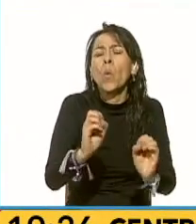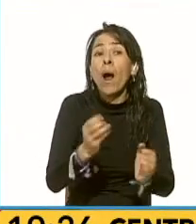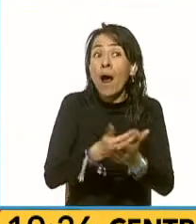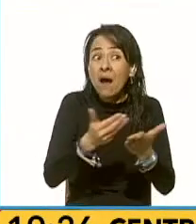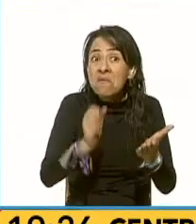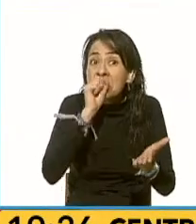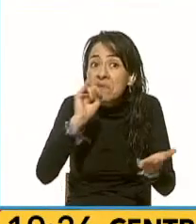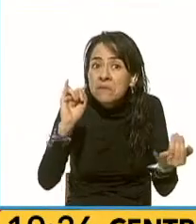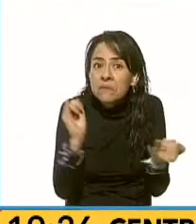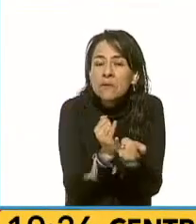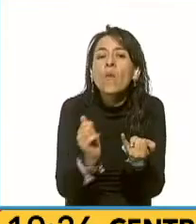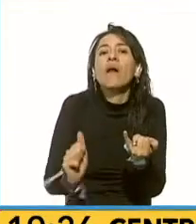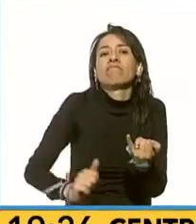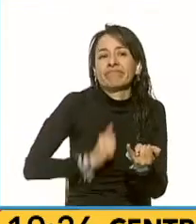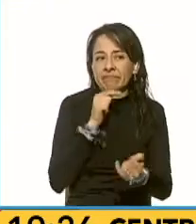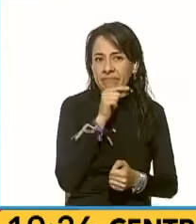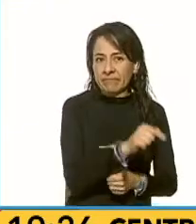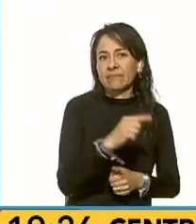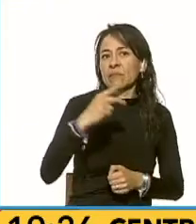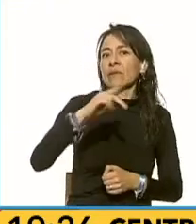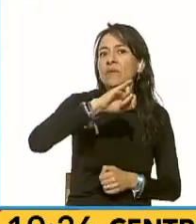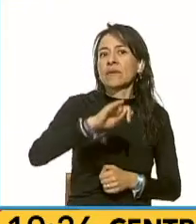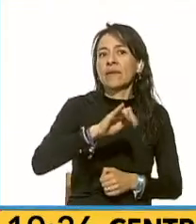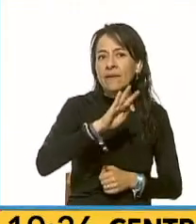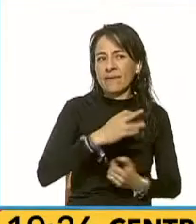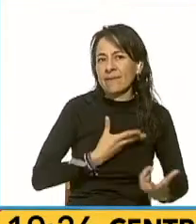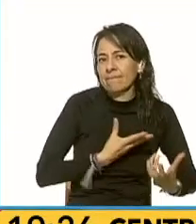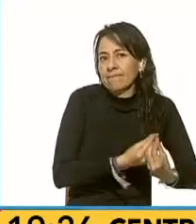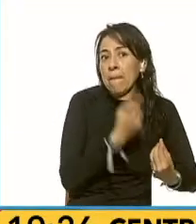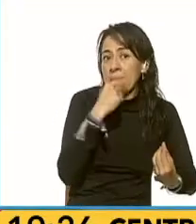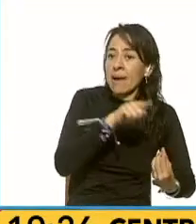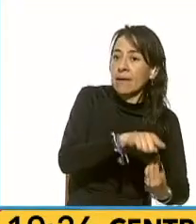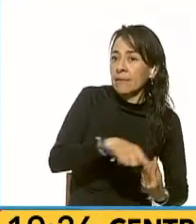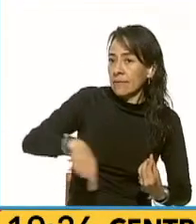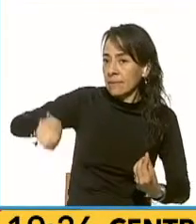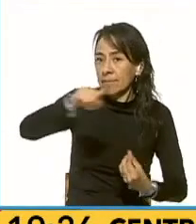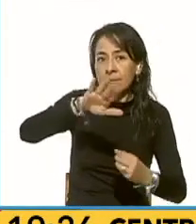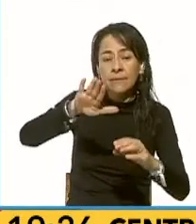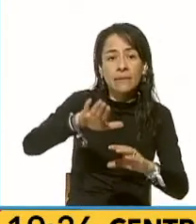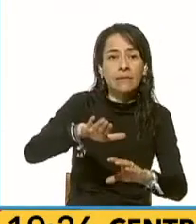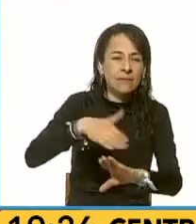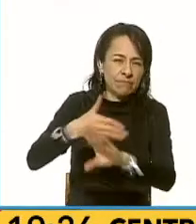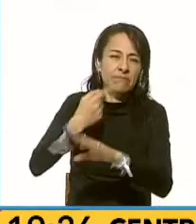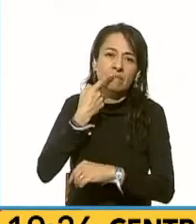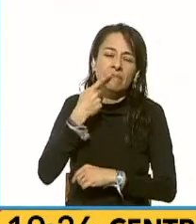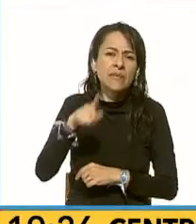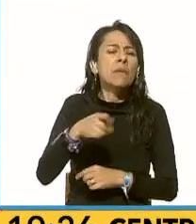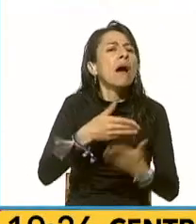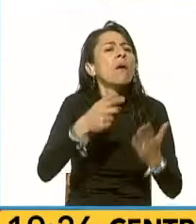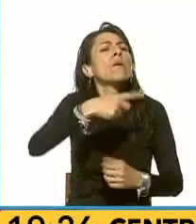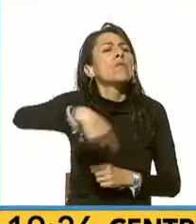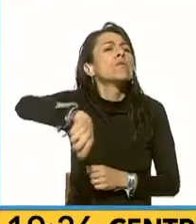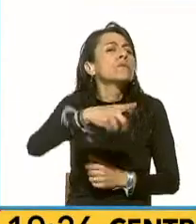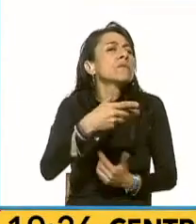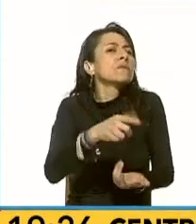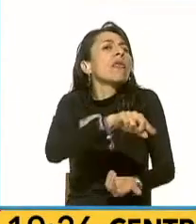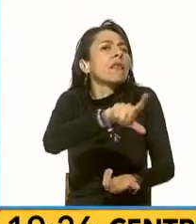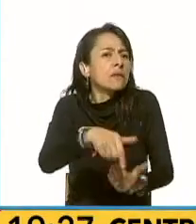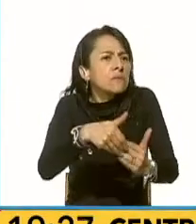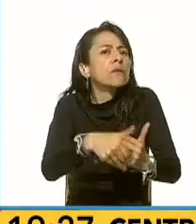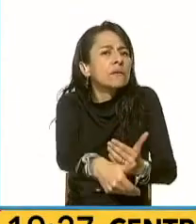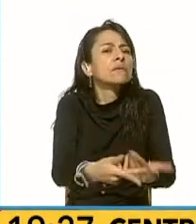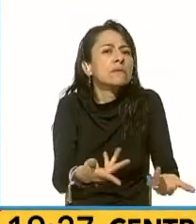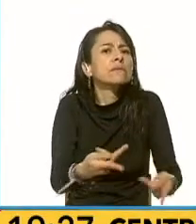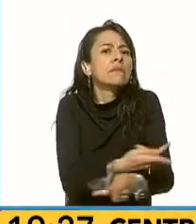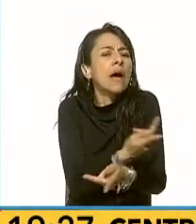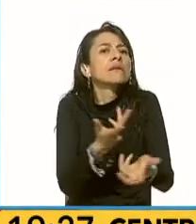Judicial para demandarlos a ustedes. ¿Qué es lo que van a hacer ustedes? ¿Qué acciones legales van a emprender? ¿Qué es lo que están,